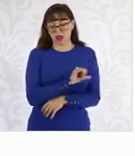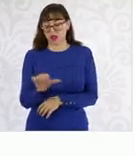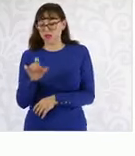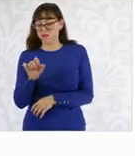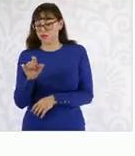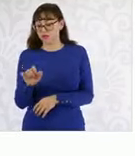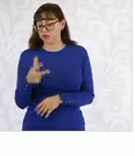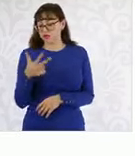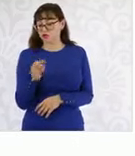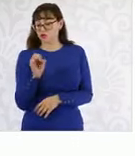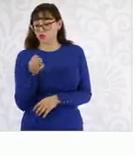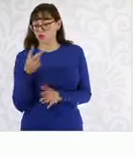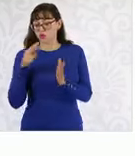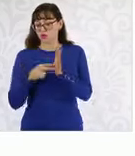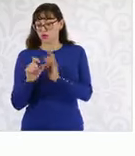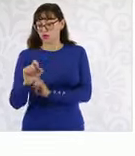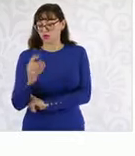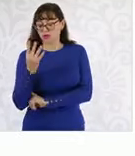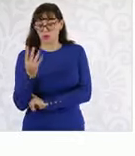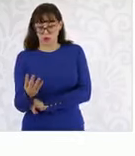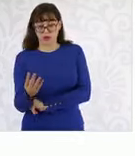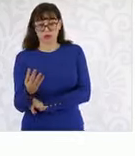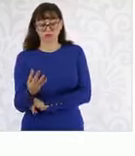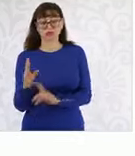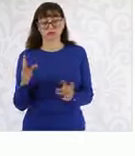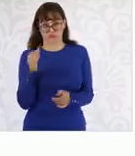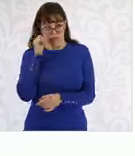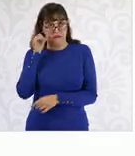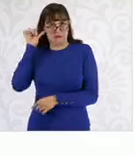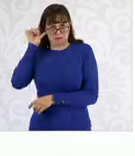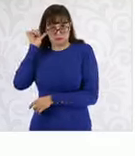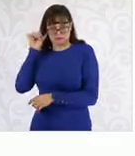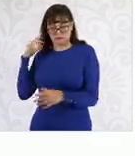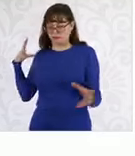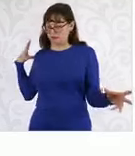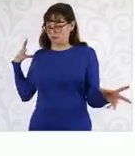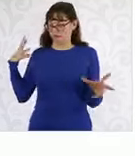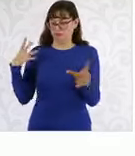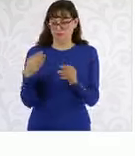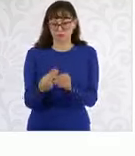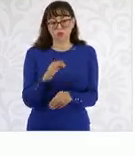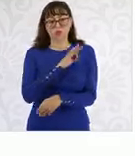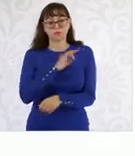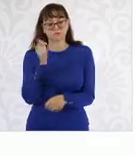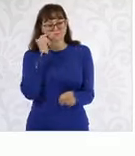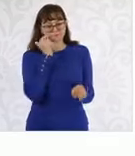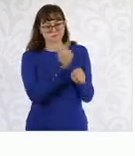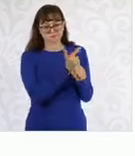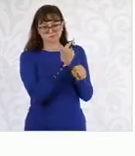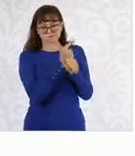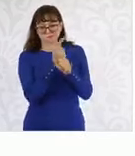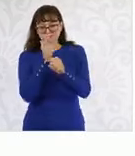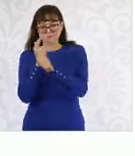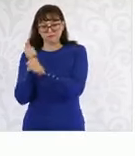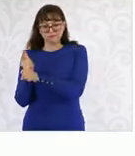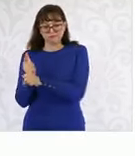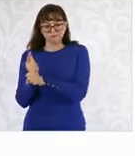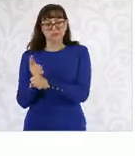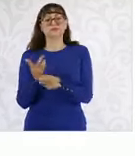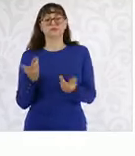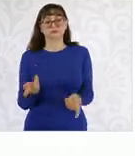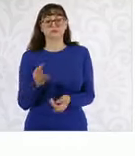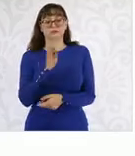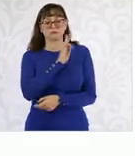octubre de 2024, es decir, al día de ayer, podemos identificar lo siguiente. En esta gráfica podemos